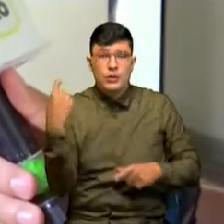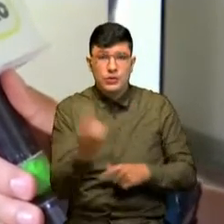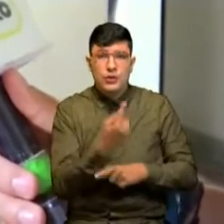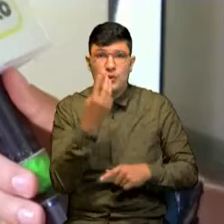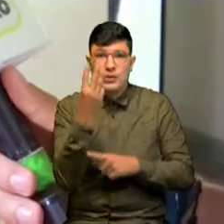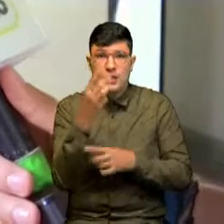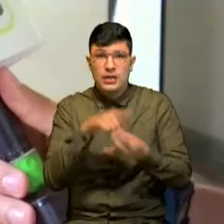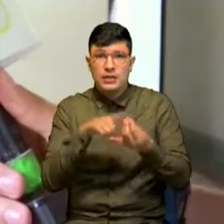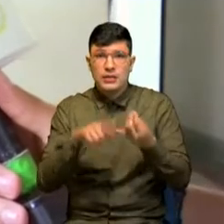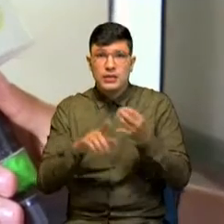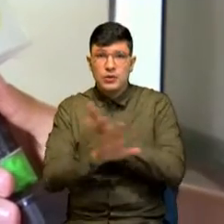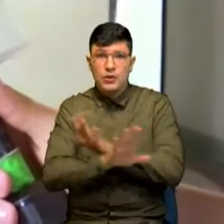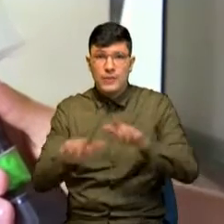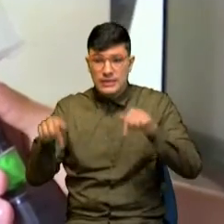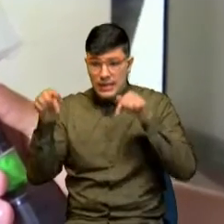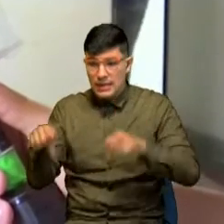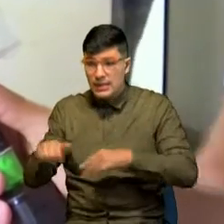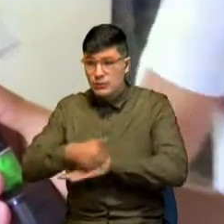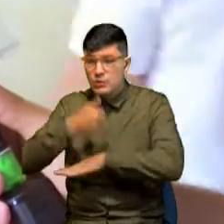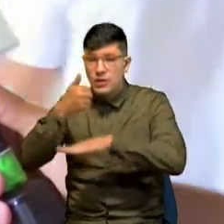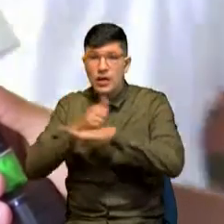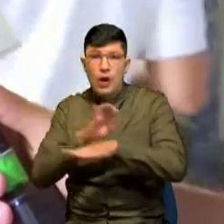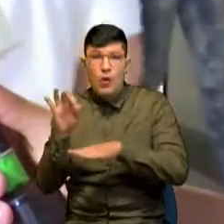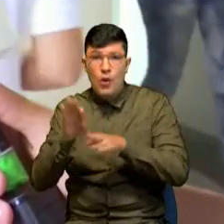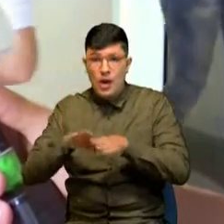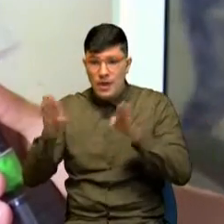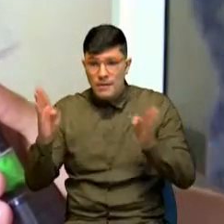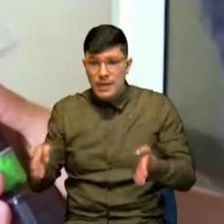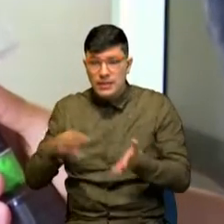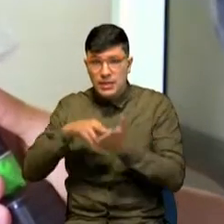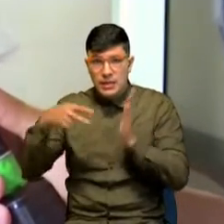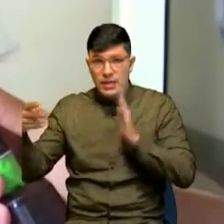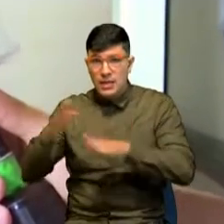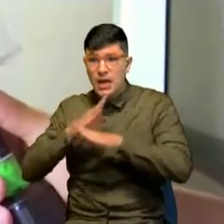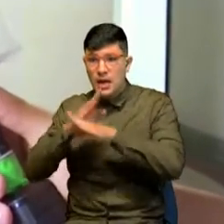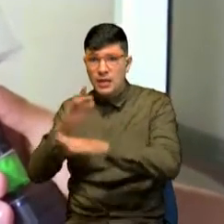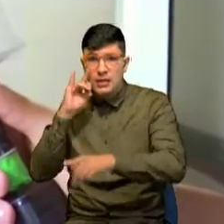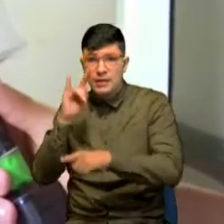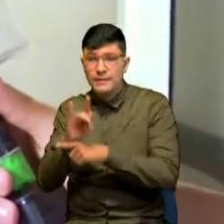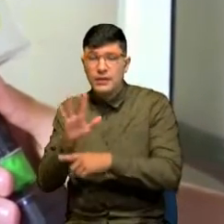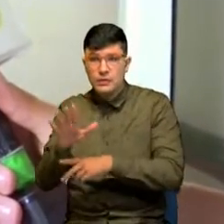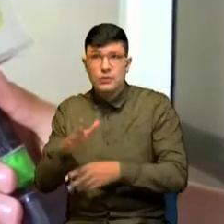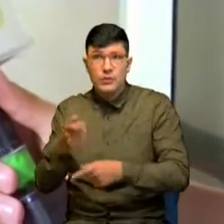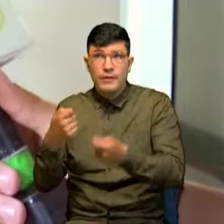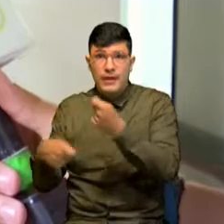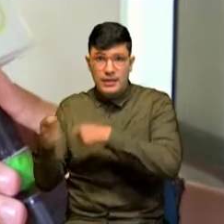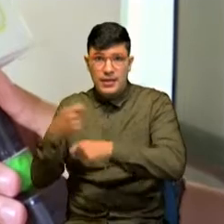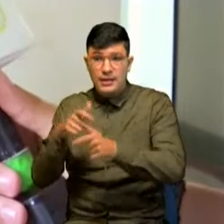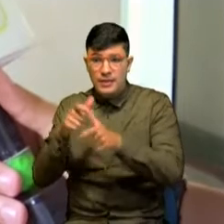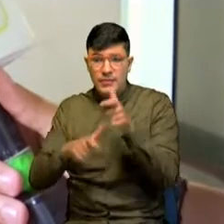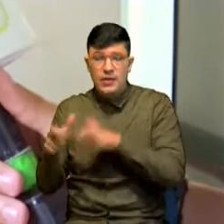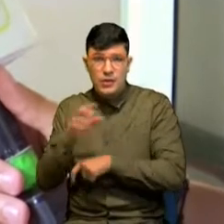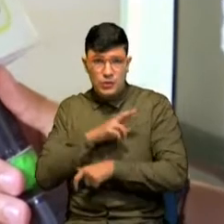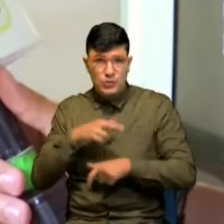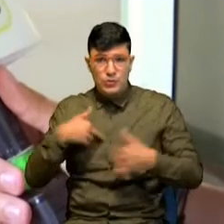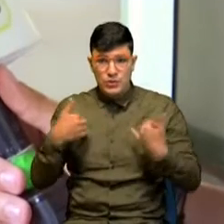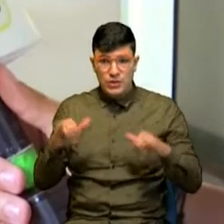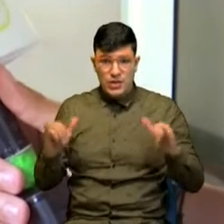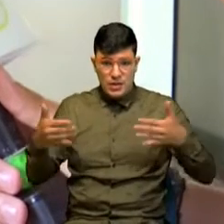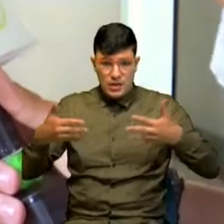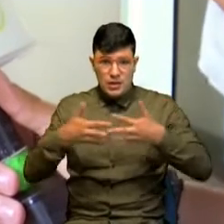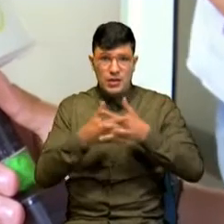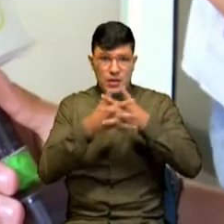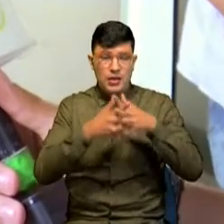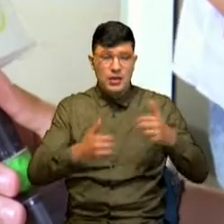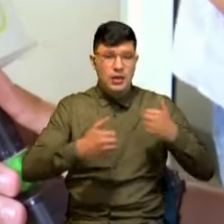los cuales ya las autoridades y la mesa técnica en prevención a la trata de personas pues estamos integrados y ya realizando